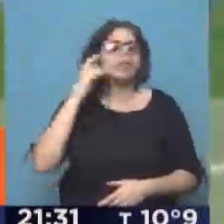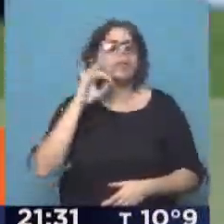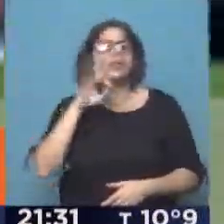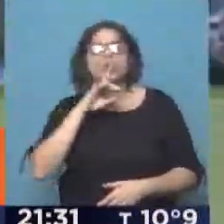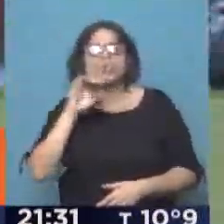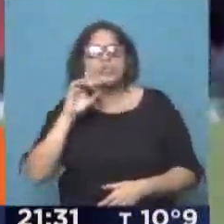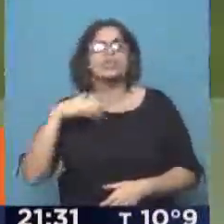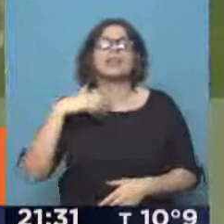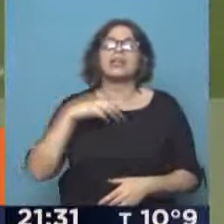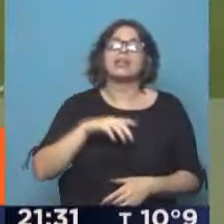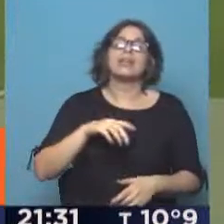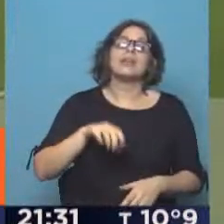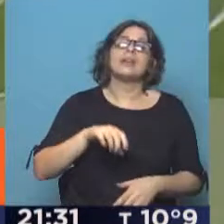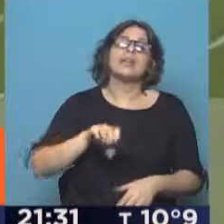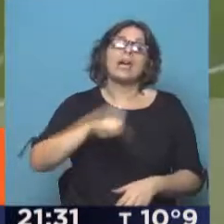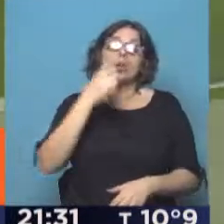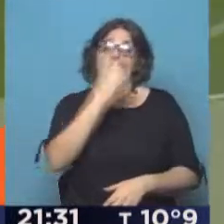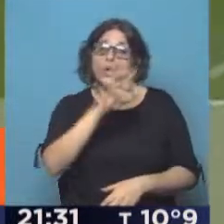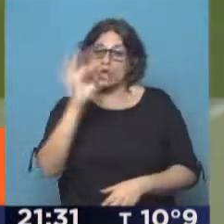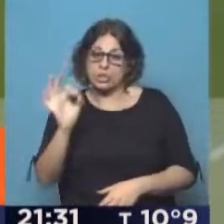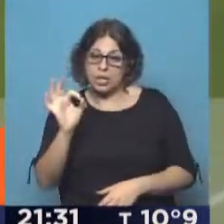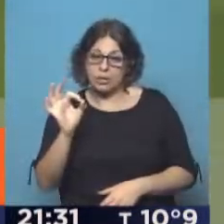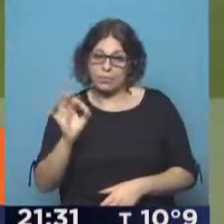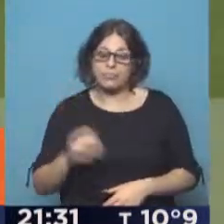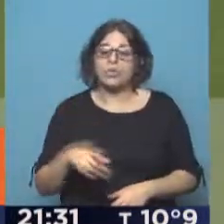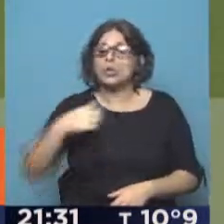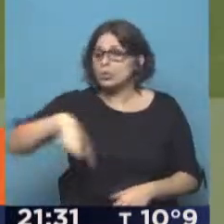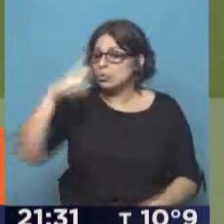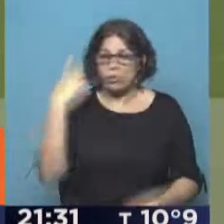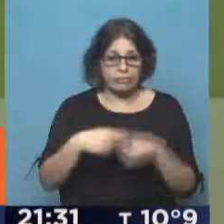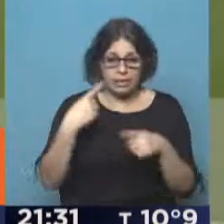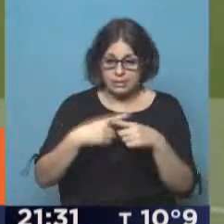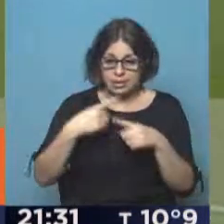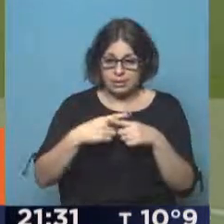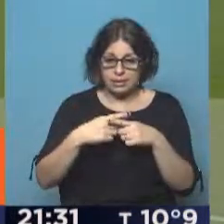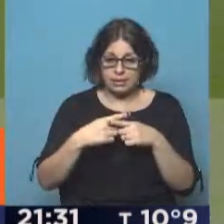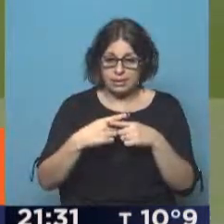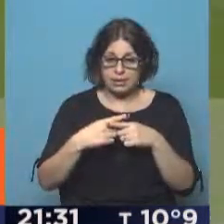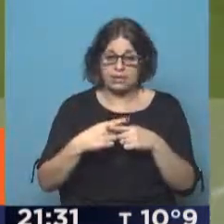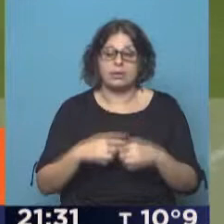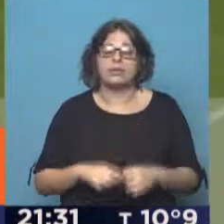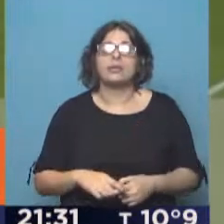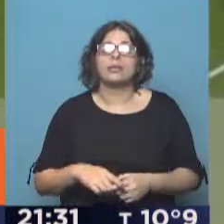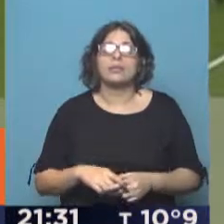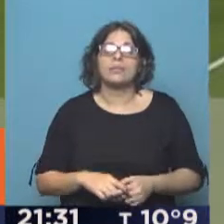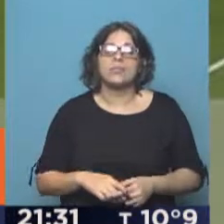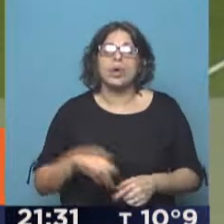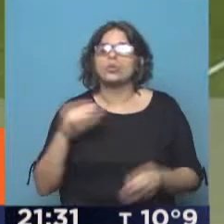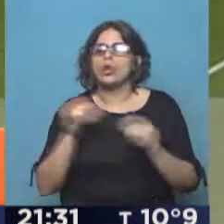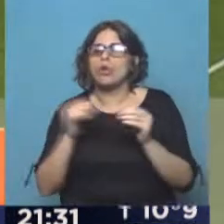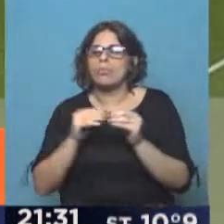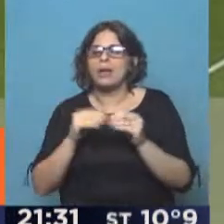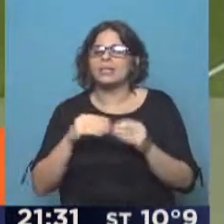ganó 1-0. Por eso todos festejaban, ¿eh? No tanto Mario Giordano, que es hincha de Boca y de